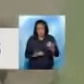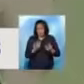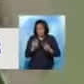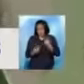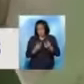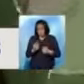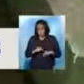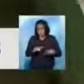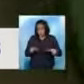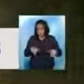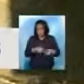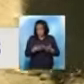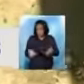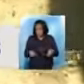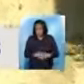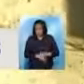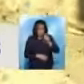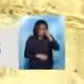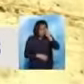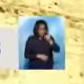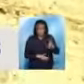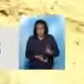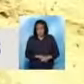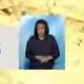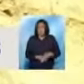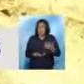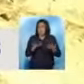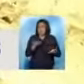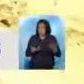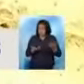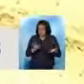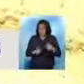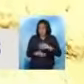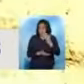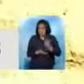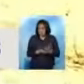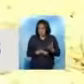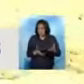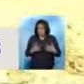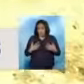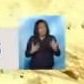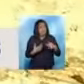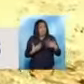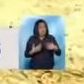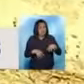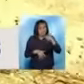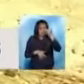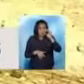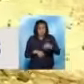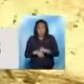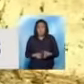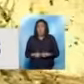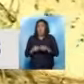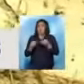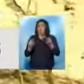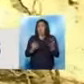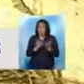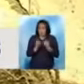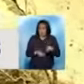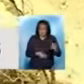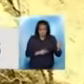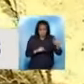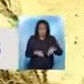este barrio de San José, aquí en Tumbes, porque seguramente hay un problema ya de salubridad aquí. ¿Cuántos alumnos han venido solamente, director,